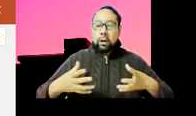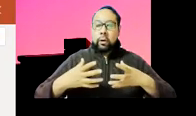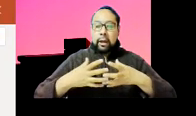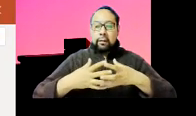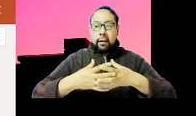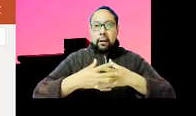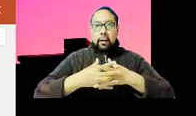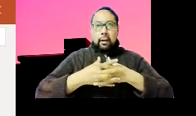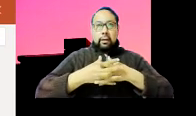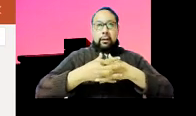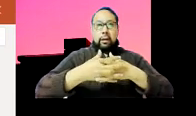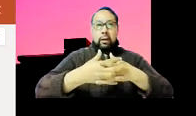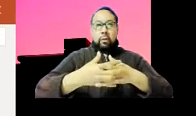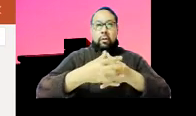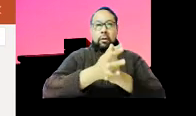elementos o algunas